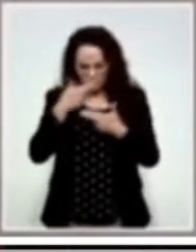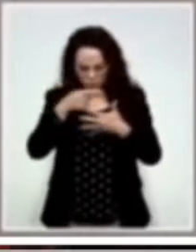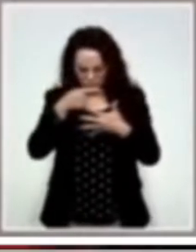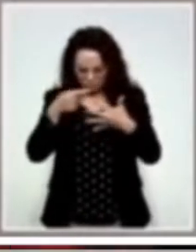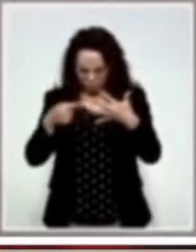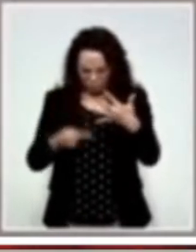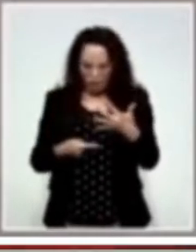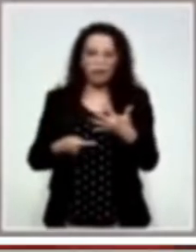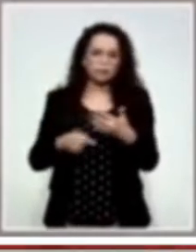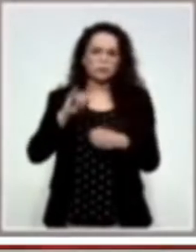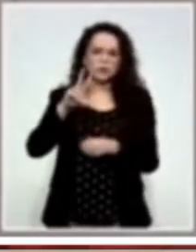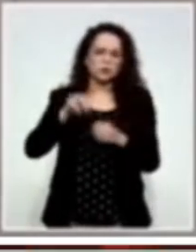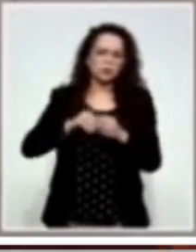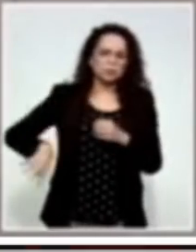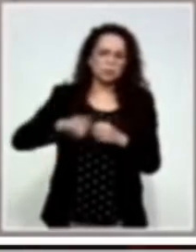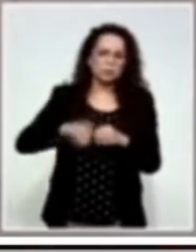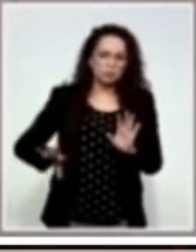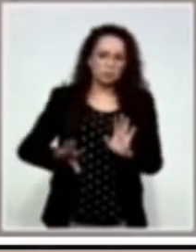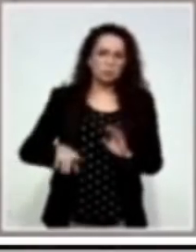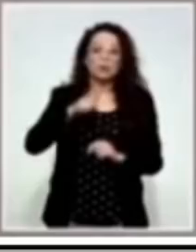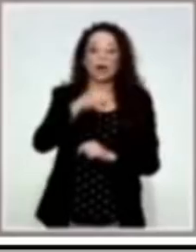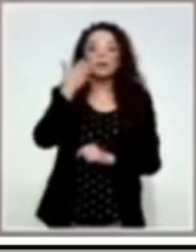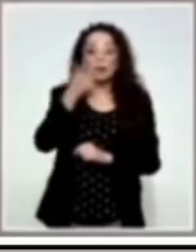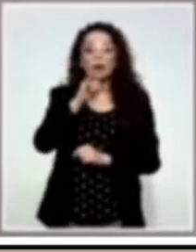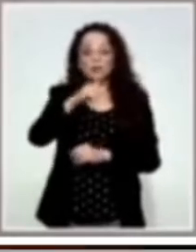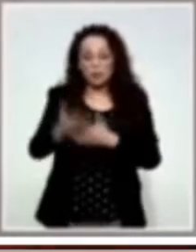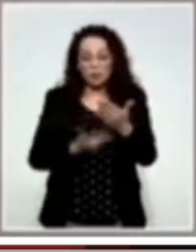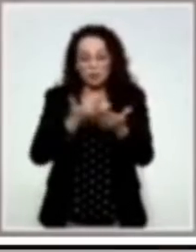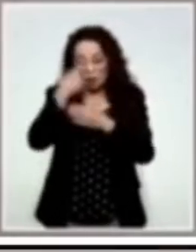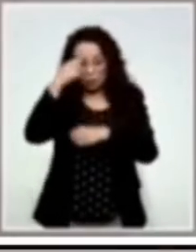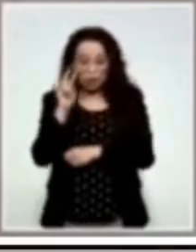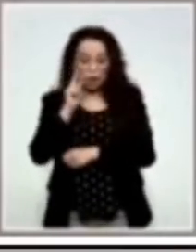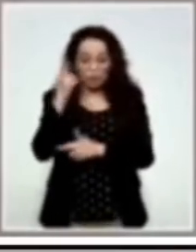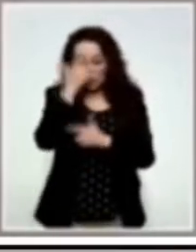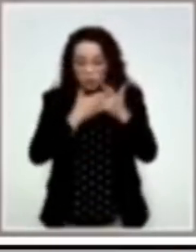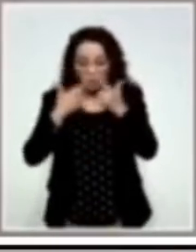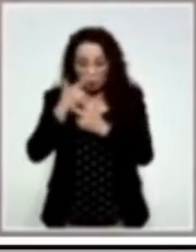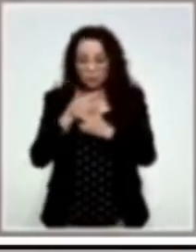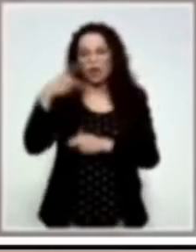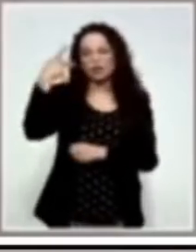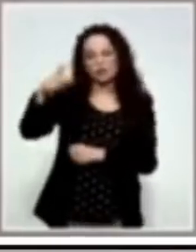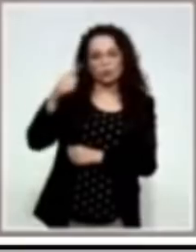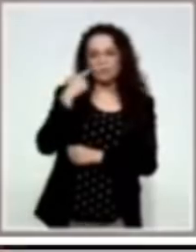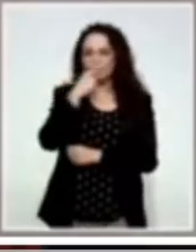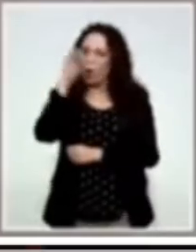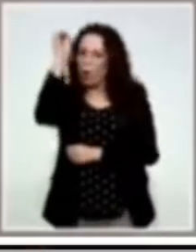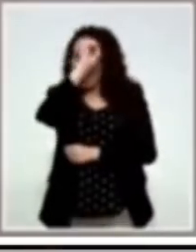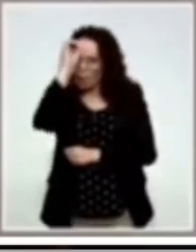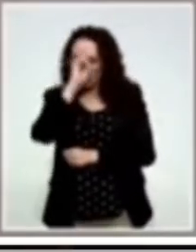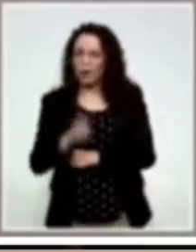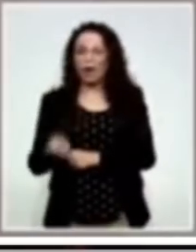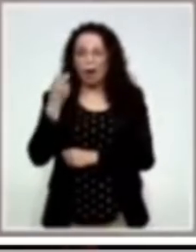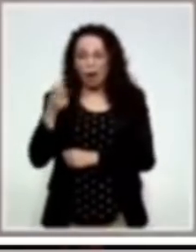sean afines a su visión de ver los temas. Entonces, esto también es otra mentira. Esta se ha repetido